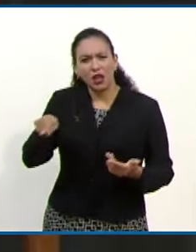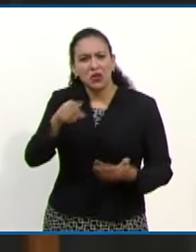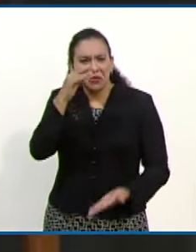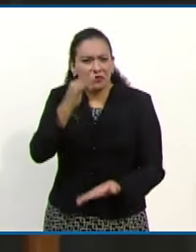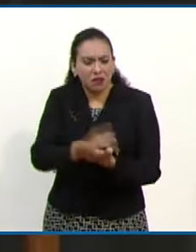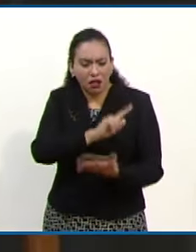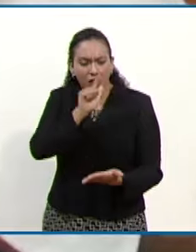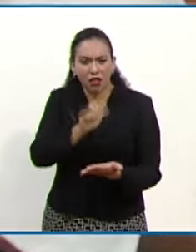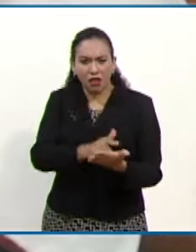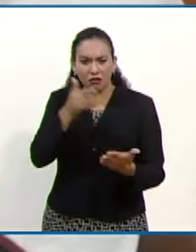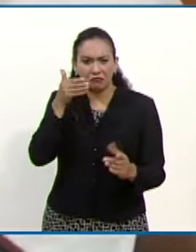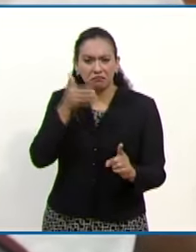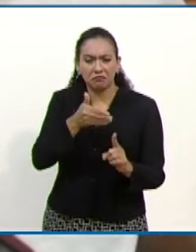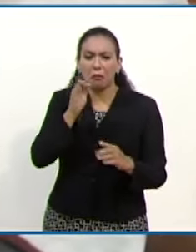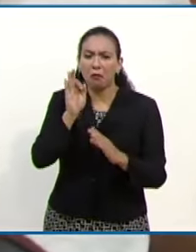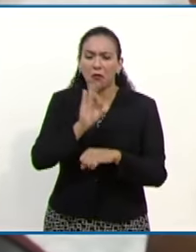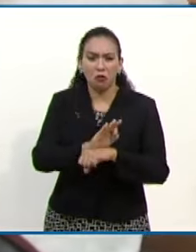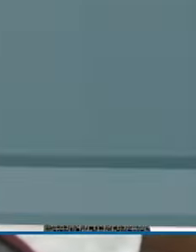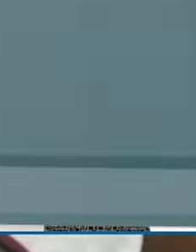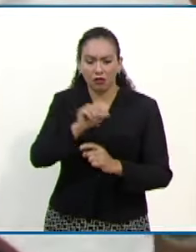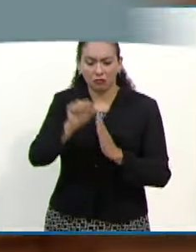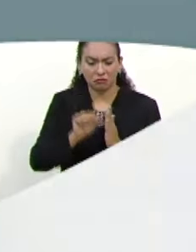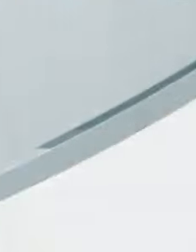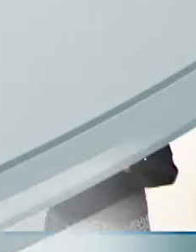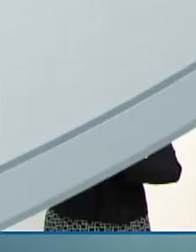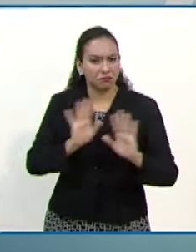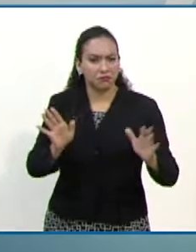las resoluciones que emiten.